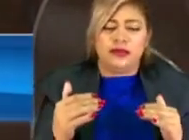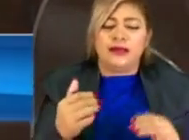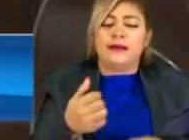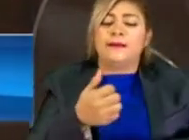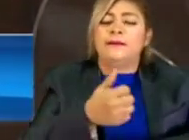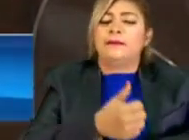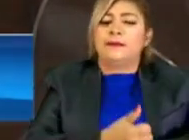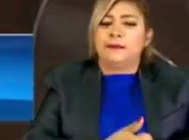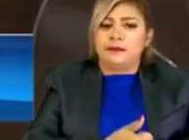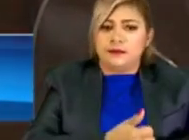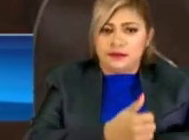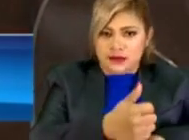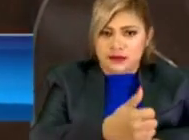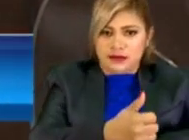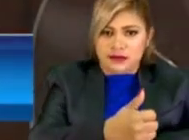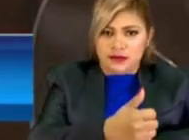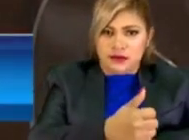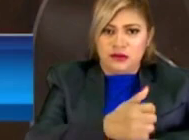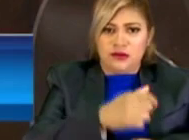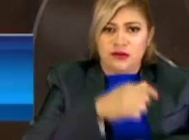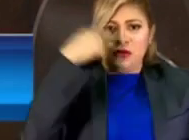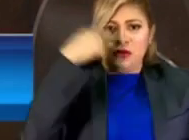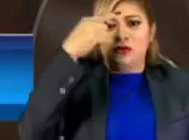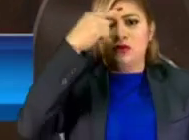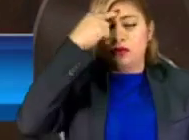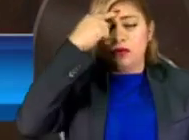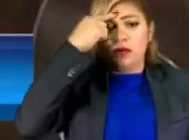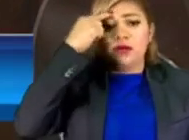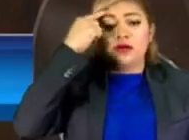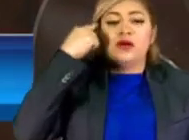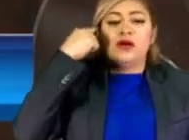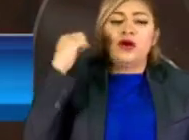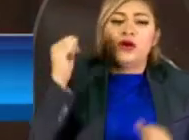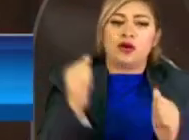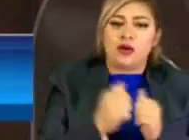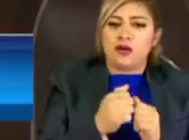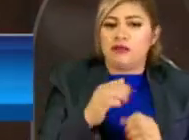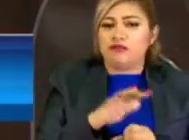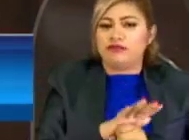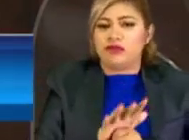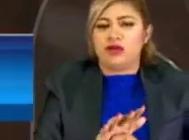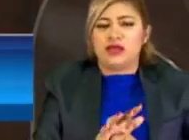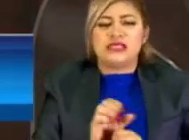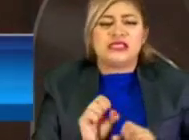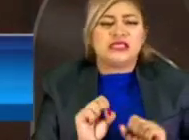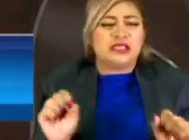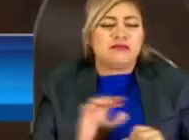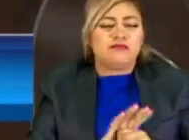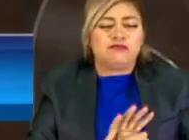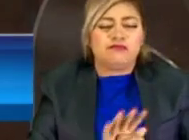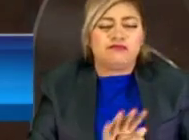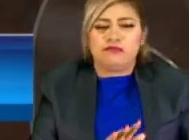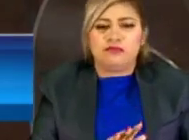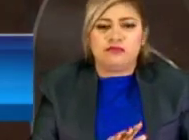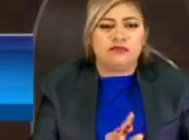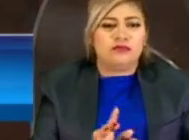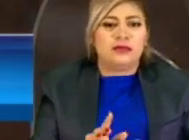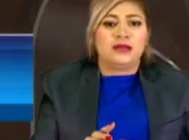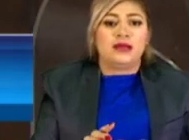nuestro gobierno, con o sin pandemia. con o sin